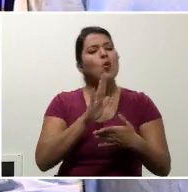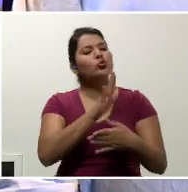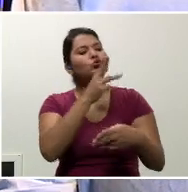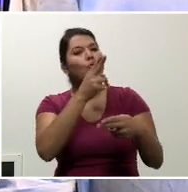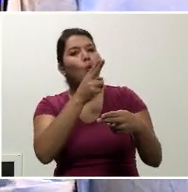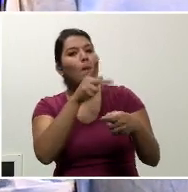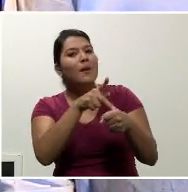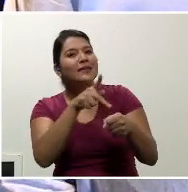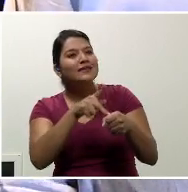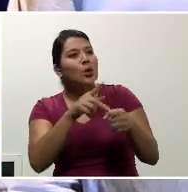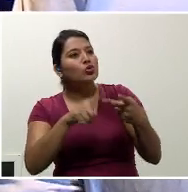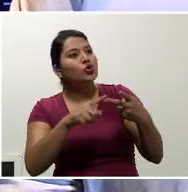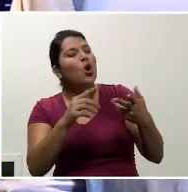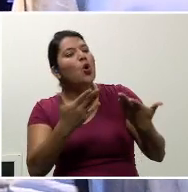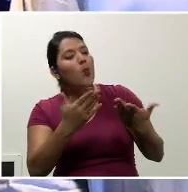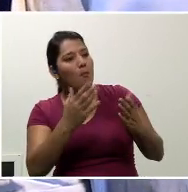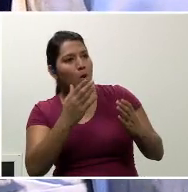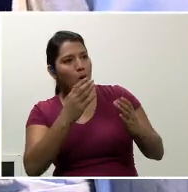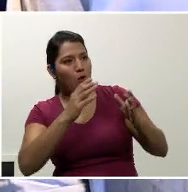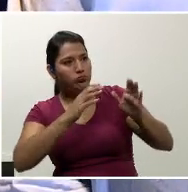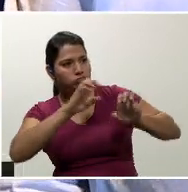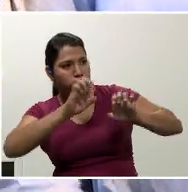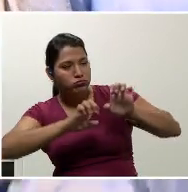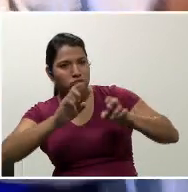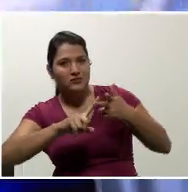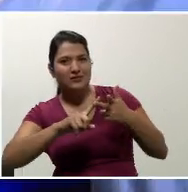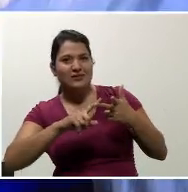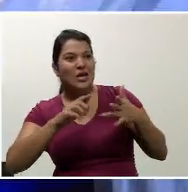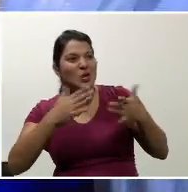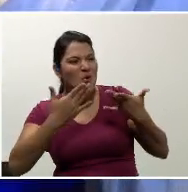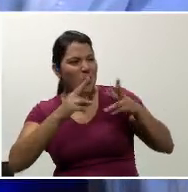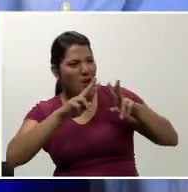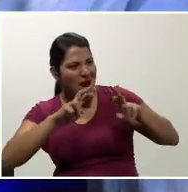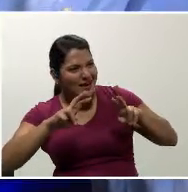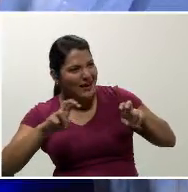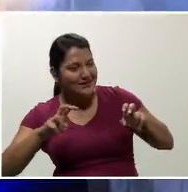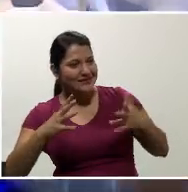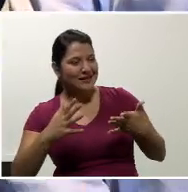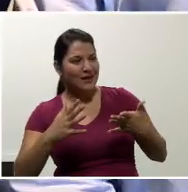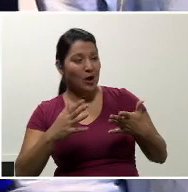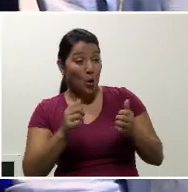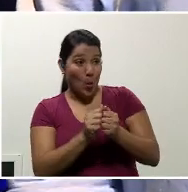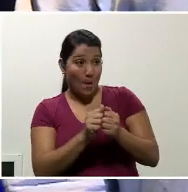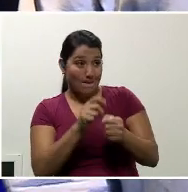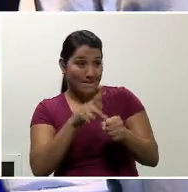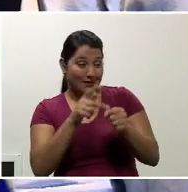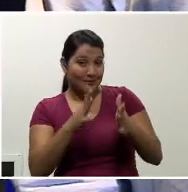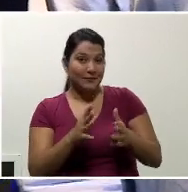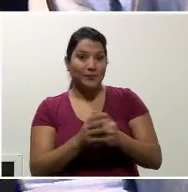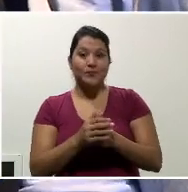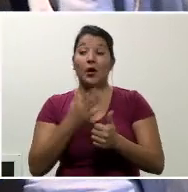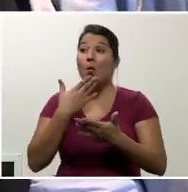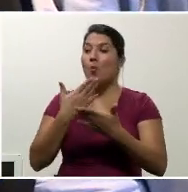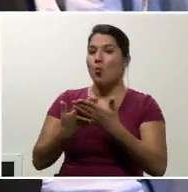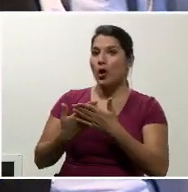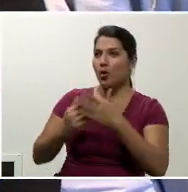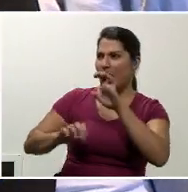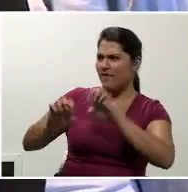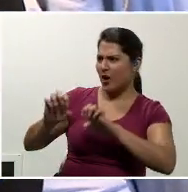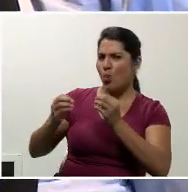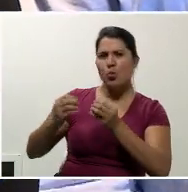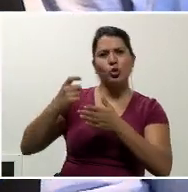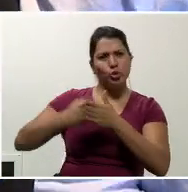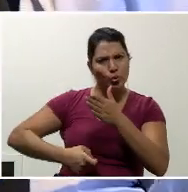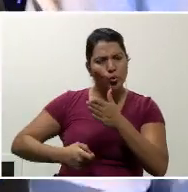la calificación y cómo se está analizando esta situación ya con todos los participantes para el próximo año? Sí, la calificación es bastante